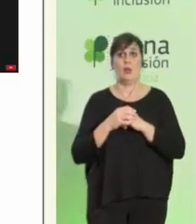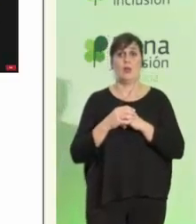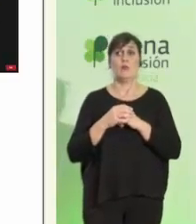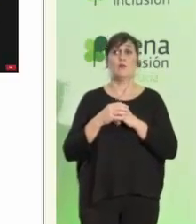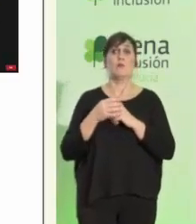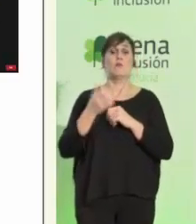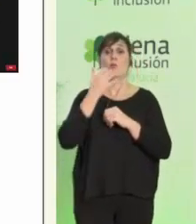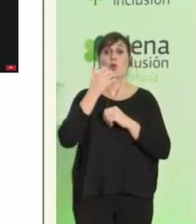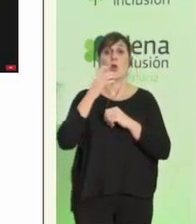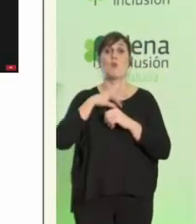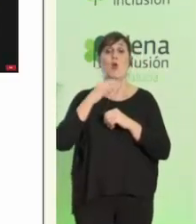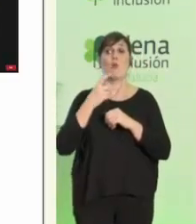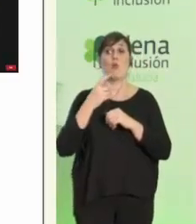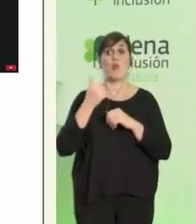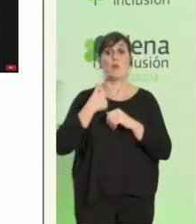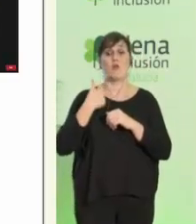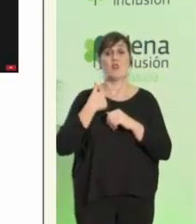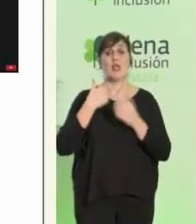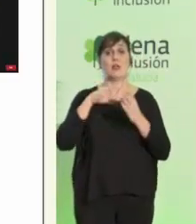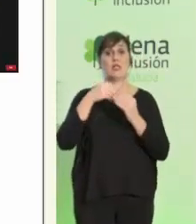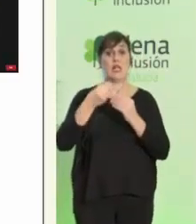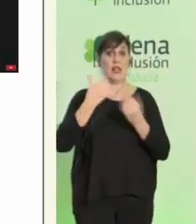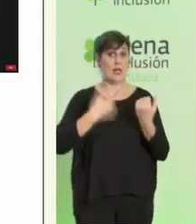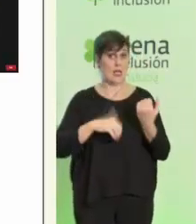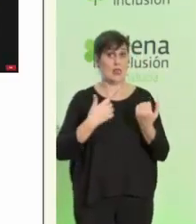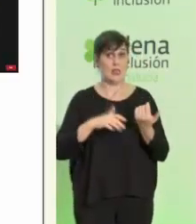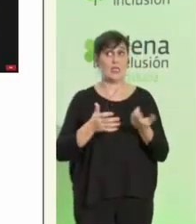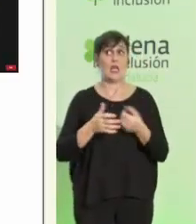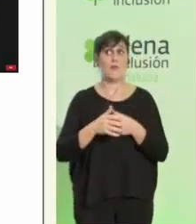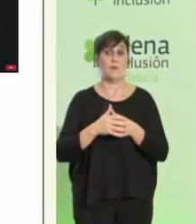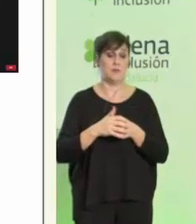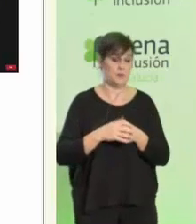Por ejemplo, pude aprovechar material de Argentina.